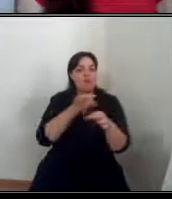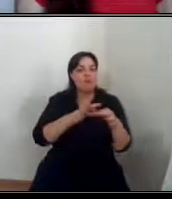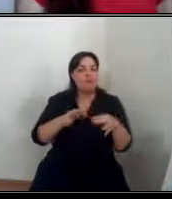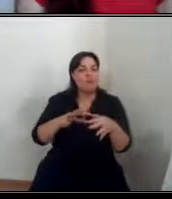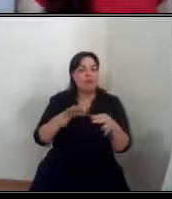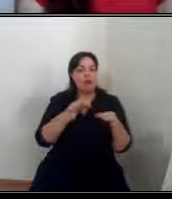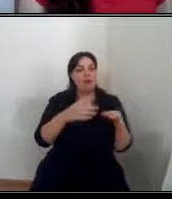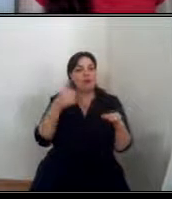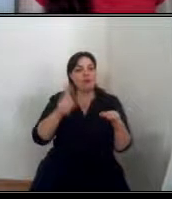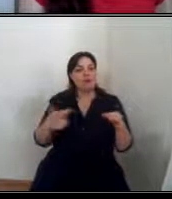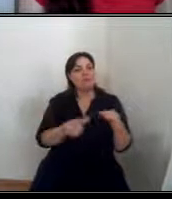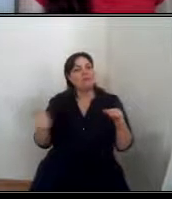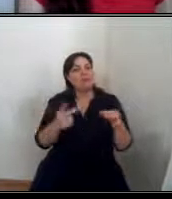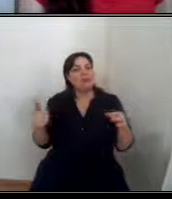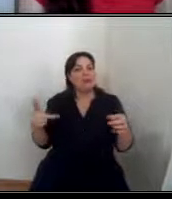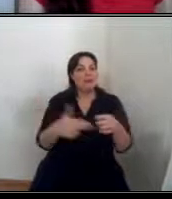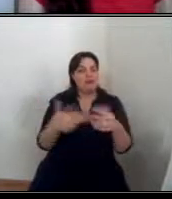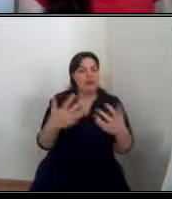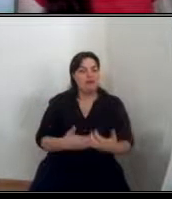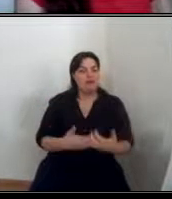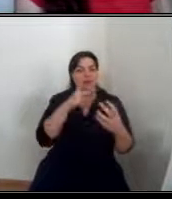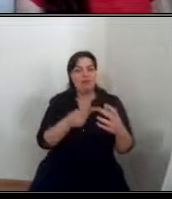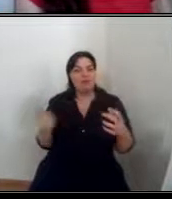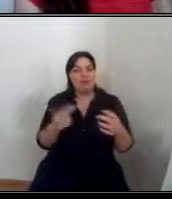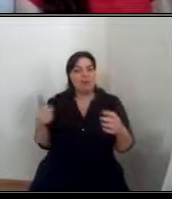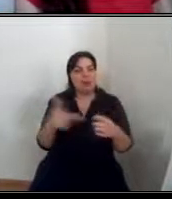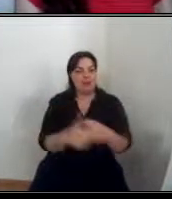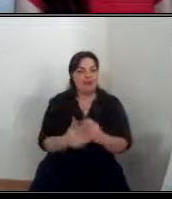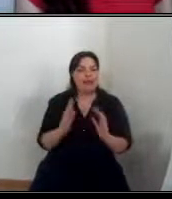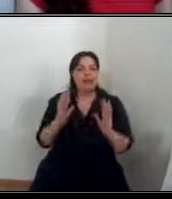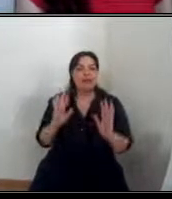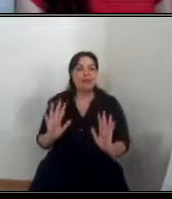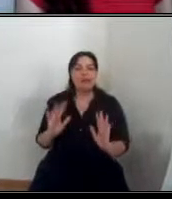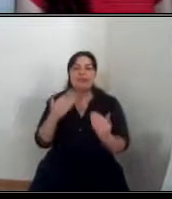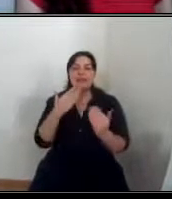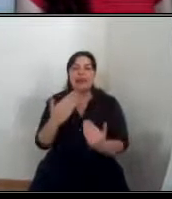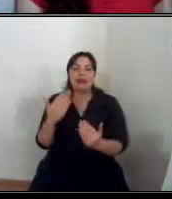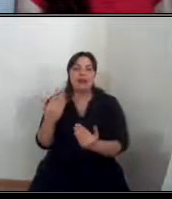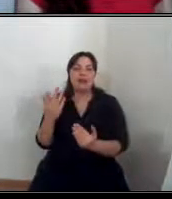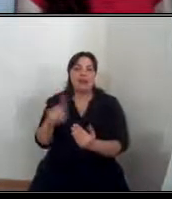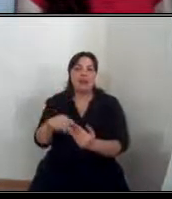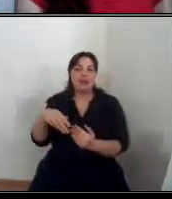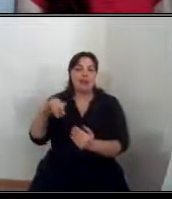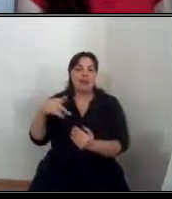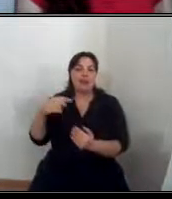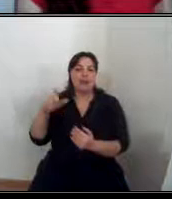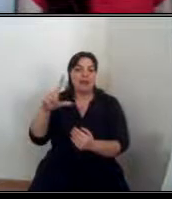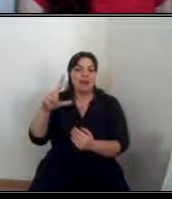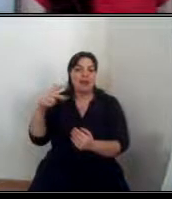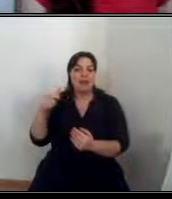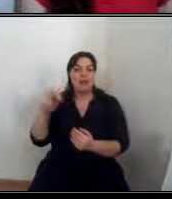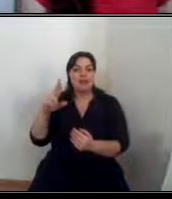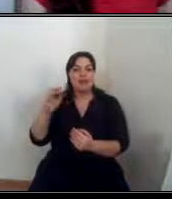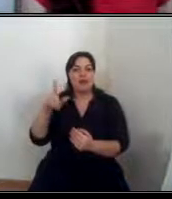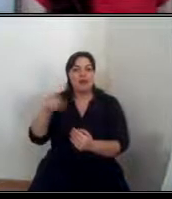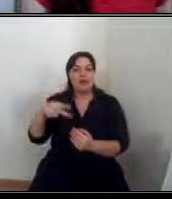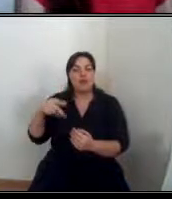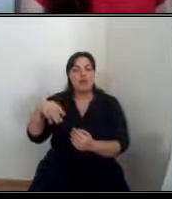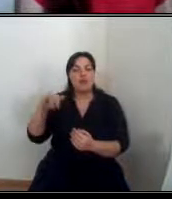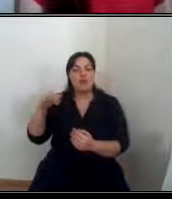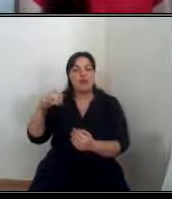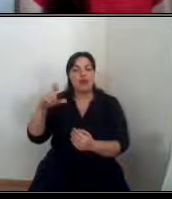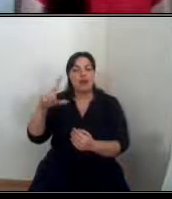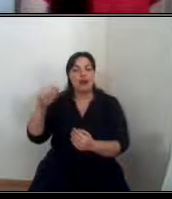muchísimas gracias a los cuatro por estar aquí. También gracias a Miguel, a Charo y a Miguel Ángel, tanto FEMPES